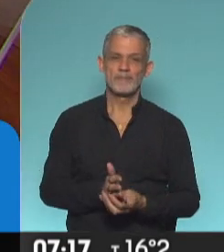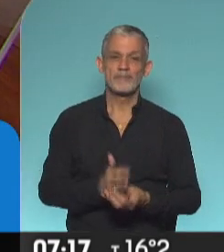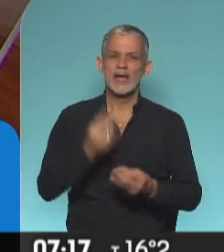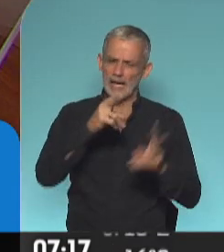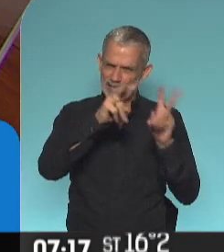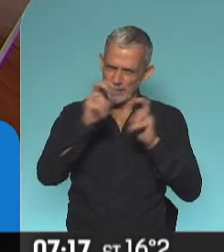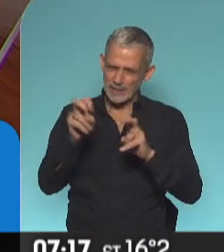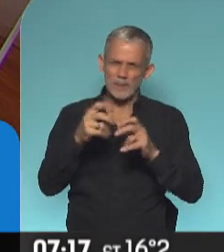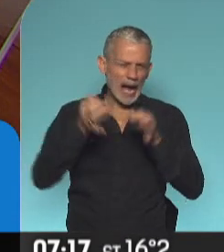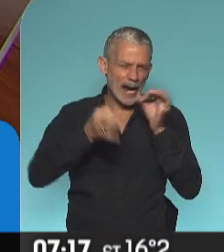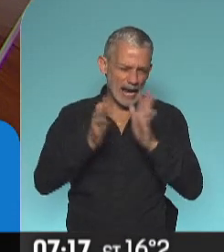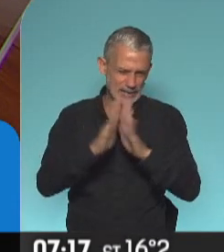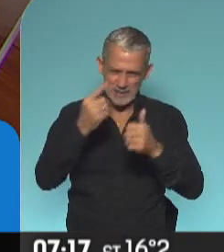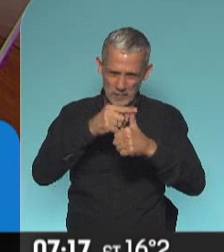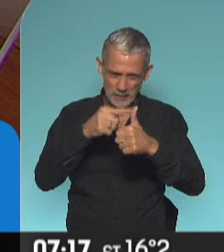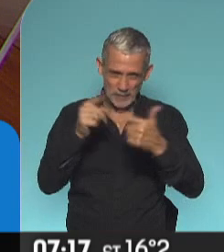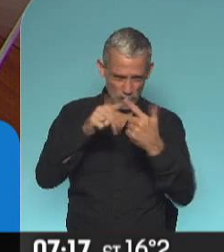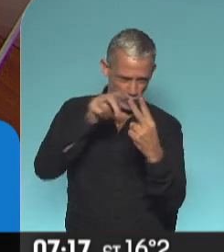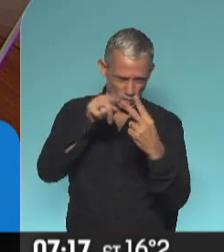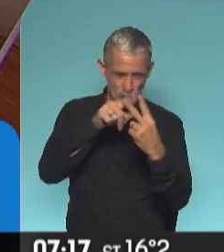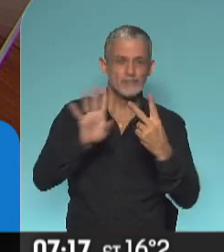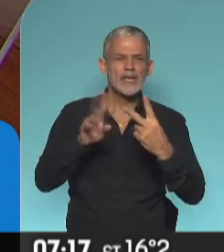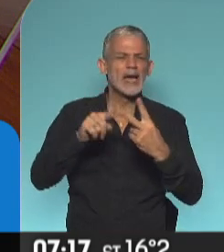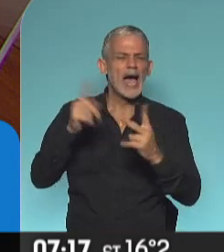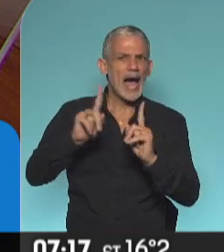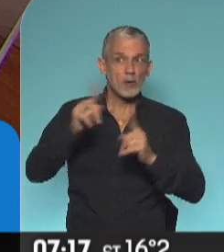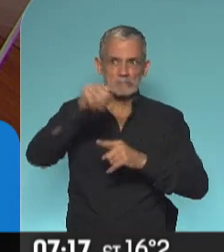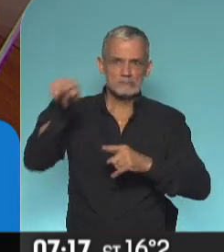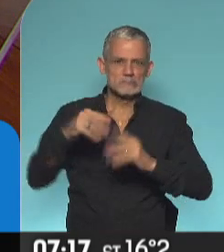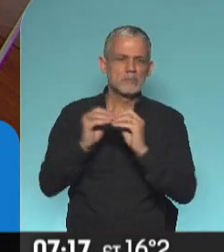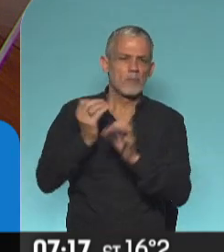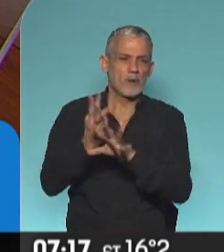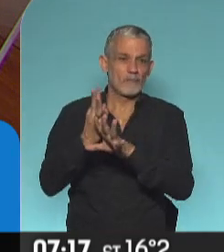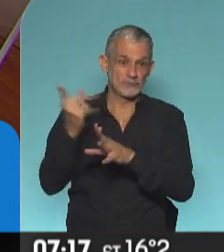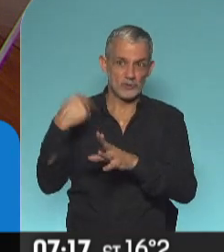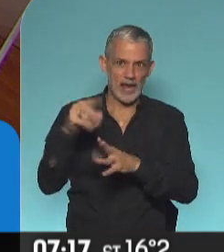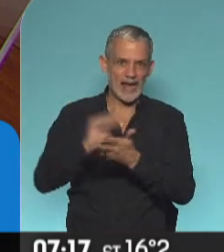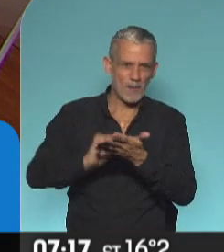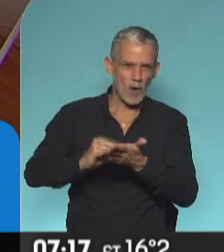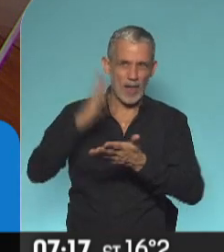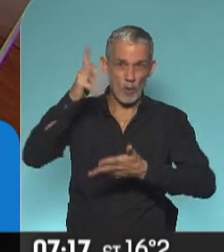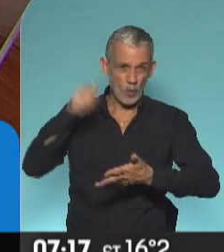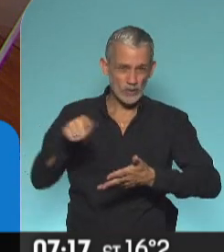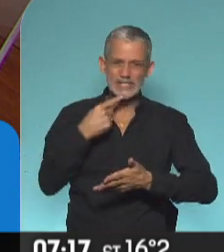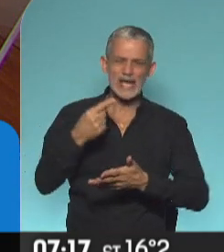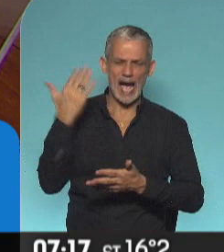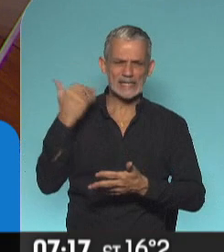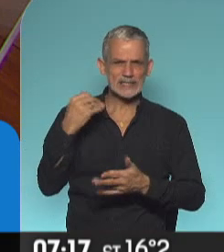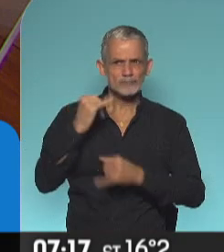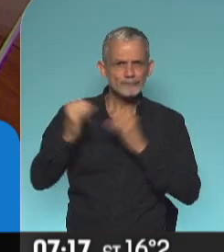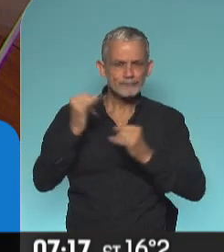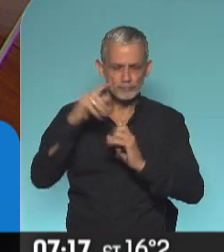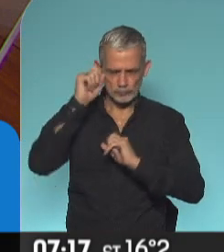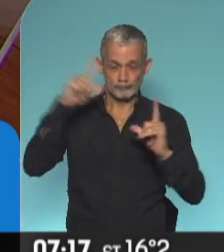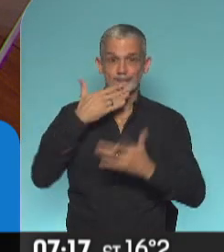temas para análisis muy cortitos. El primero, algunos analistas, algunos colegas acreditados en justicia, planteaban ayer la